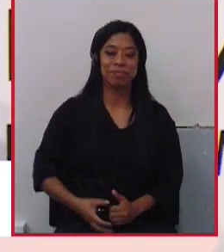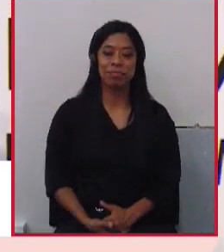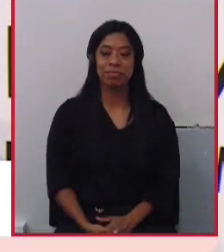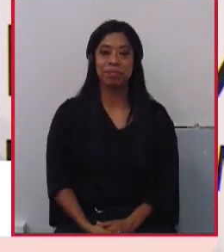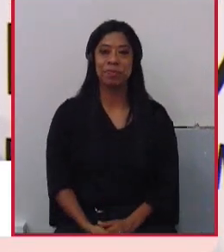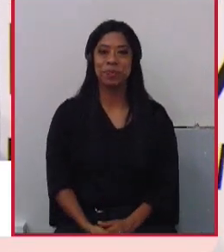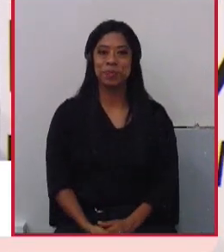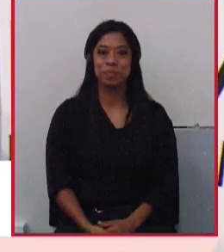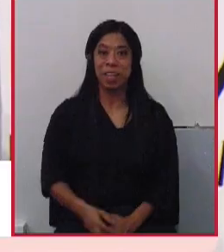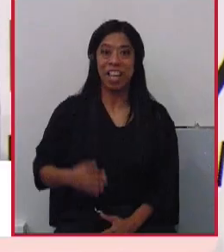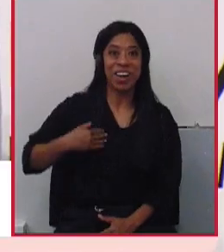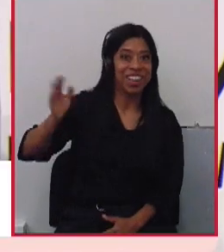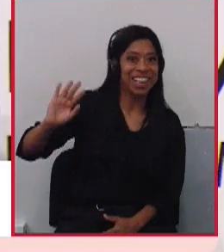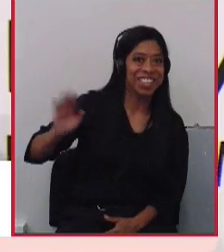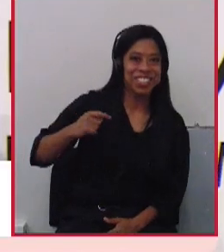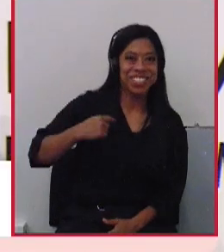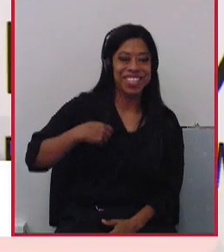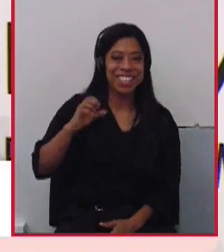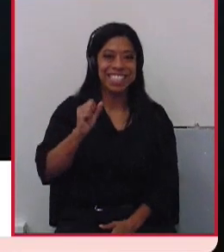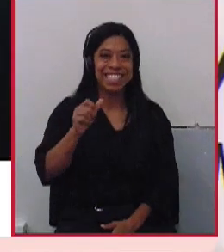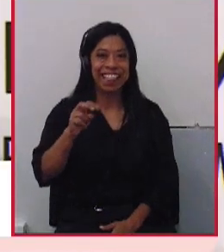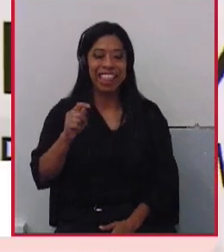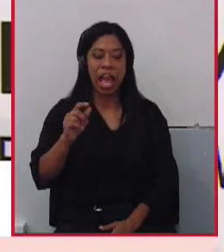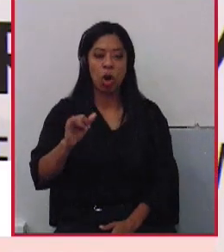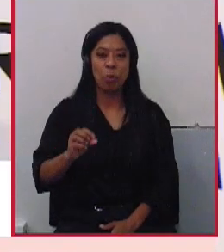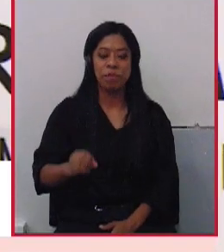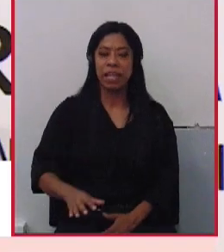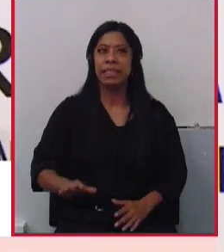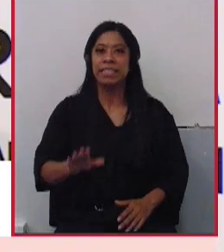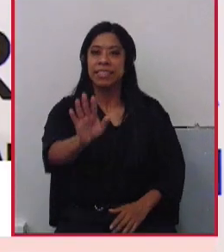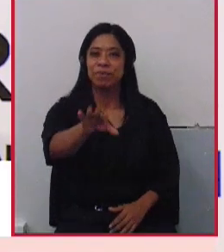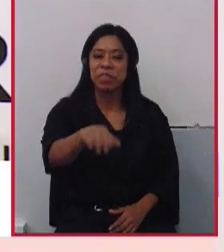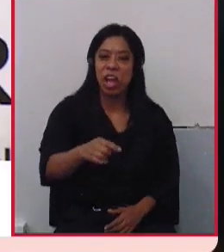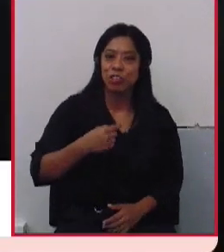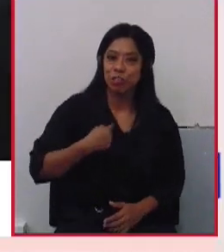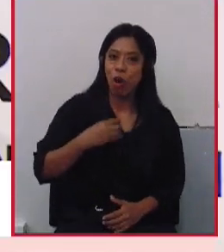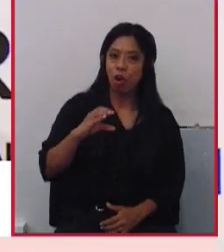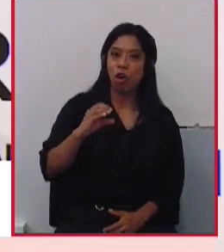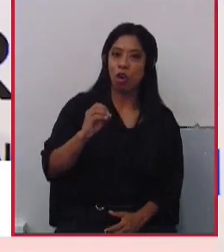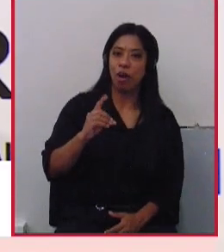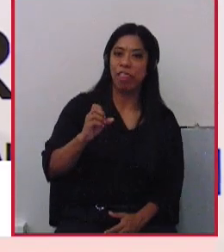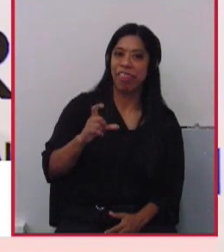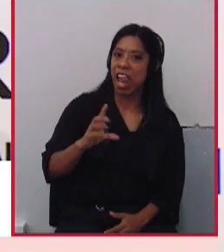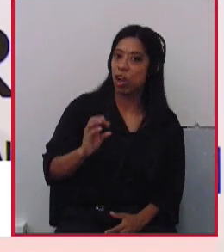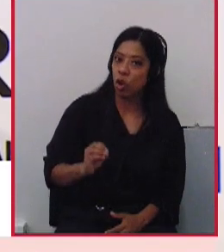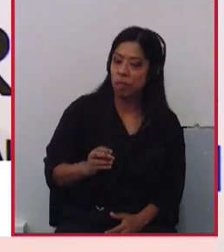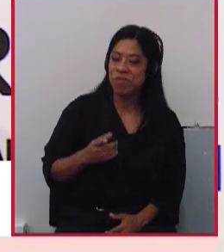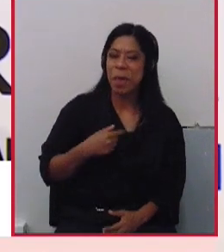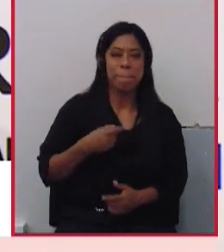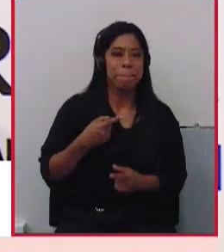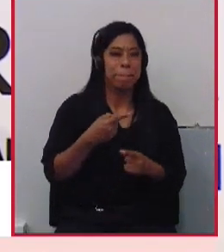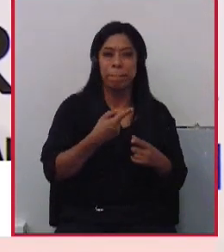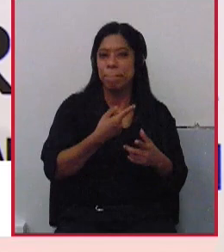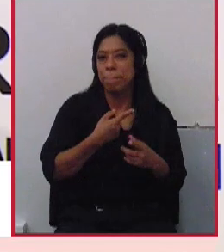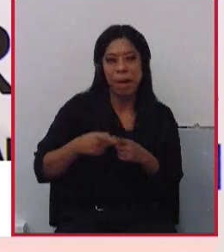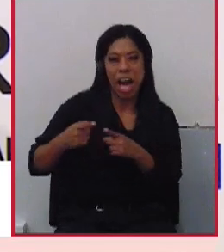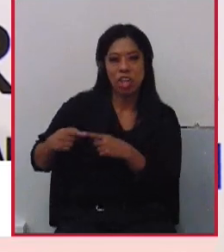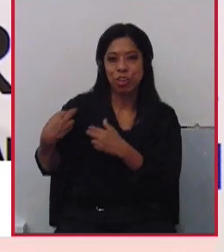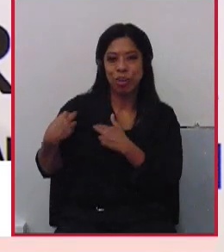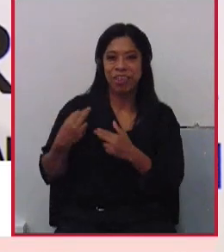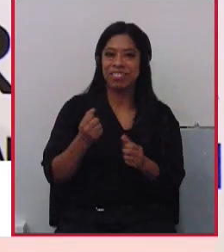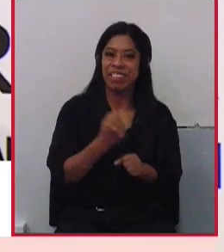Sí, bueno, Santiago Nores por acá. Mira, soy de Codelco y en varias divisiones que he estado